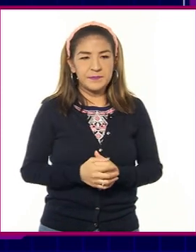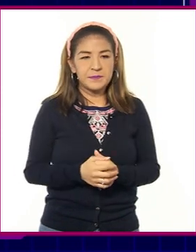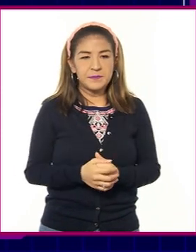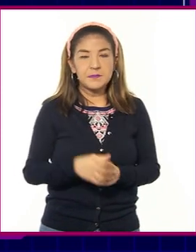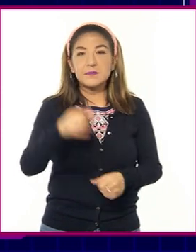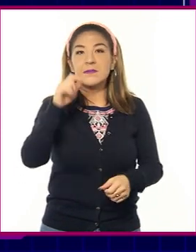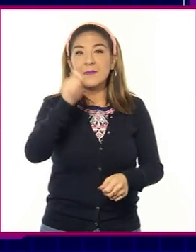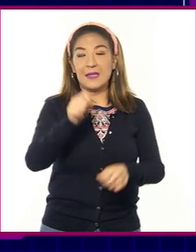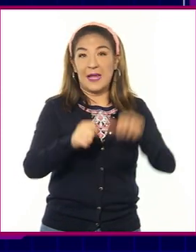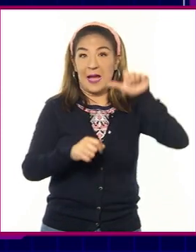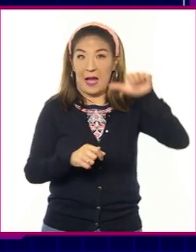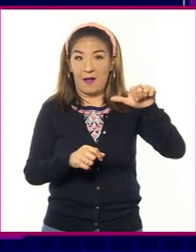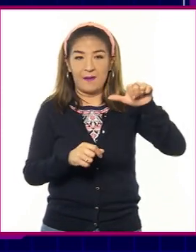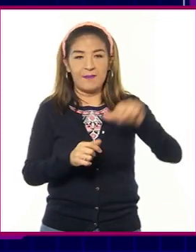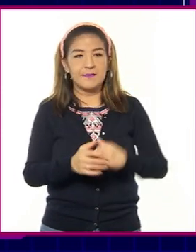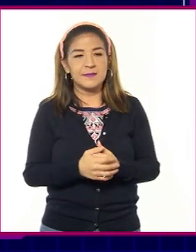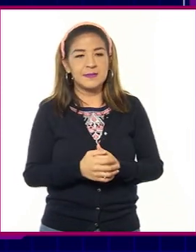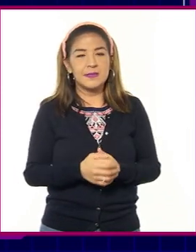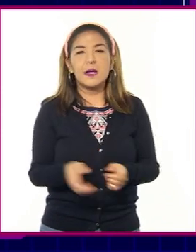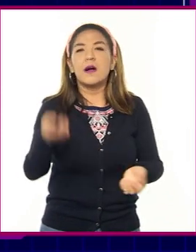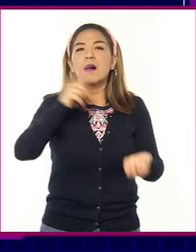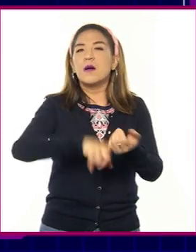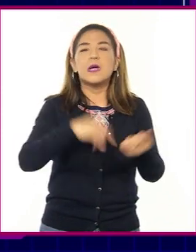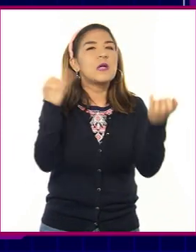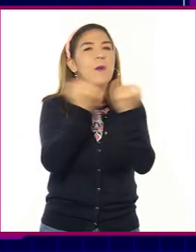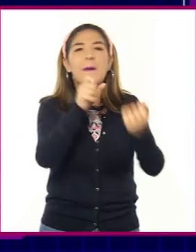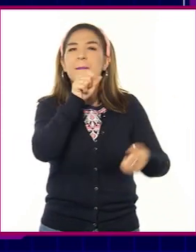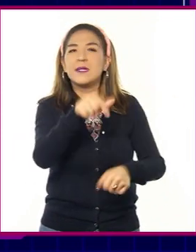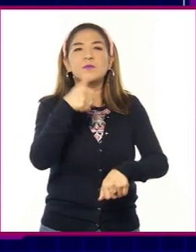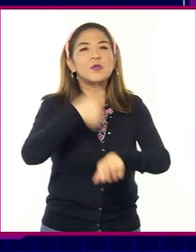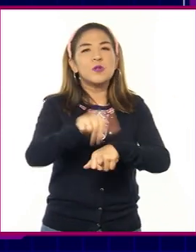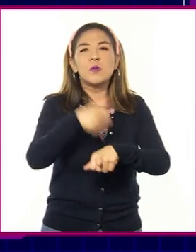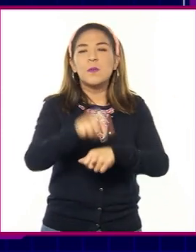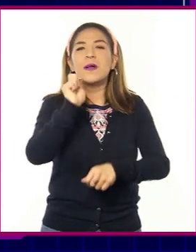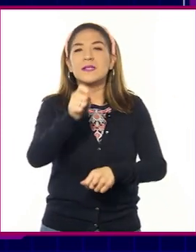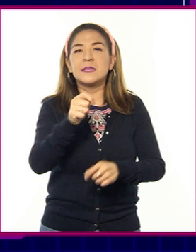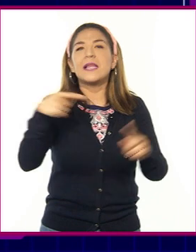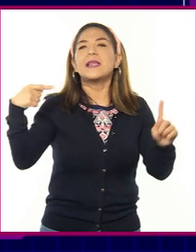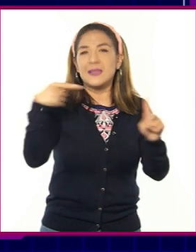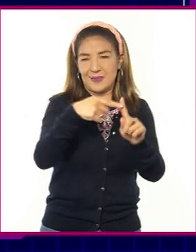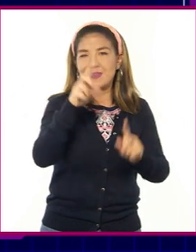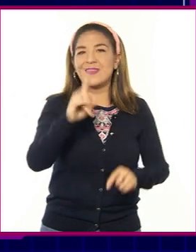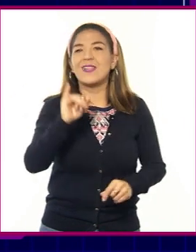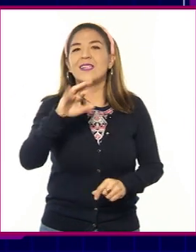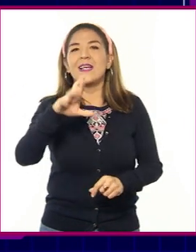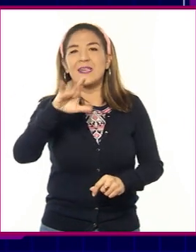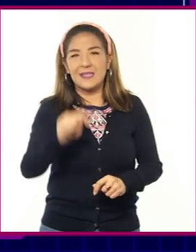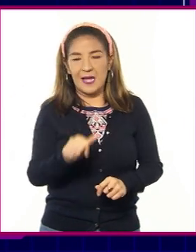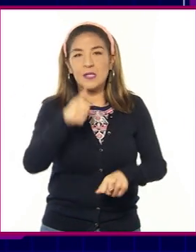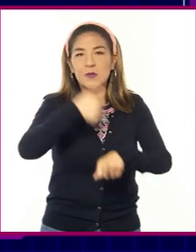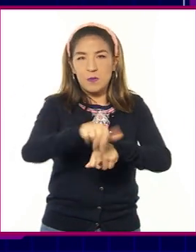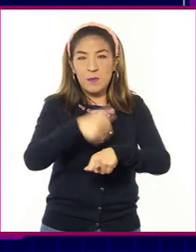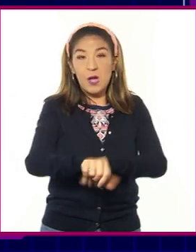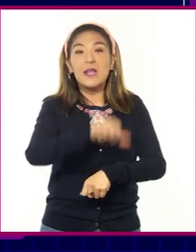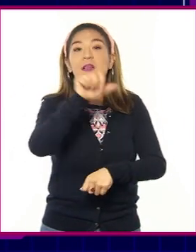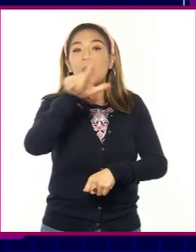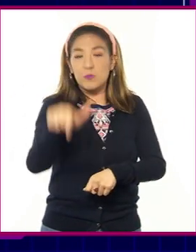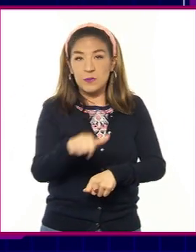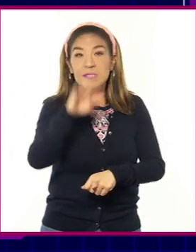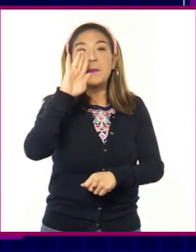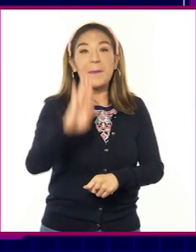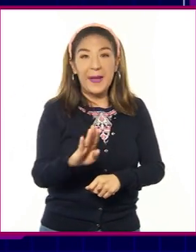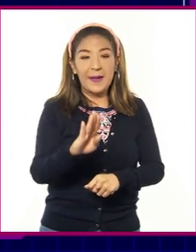A, está planteada la proporción como si se tratara de proporcionalidad directa. Luego, en el inciso B,